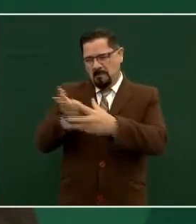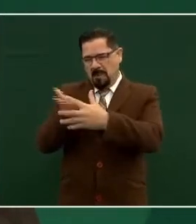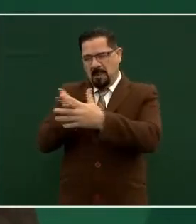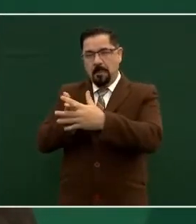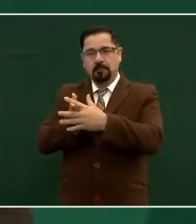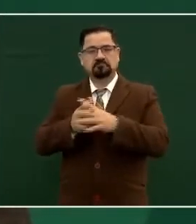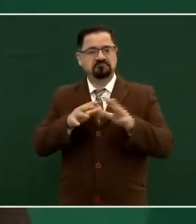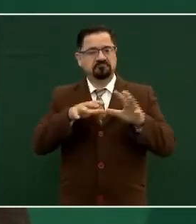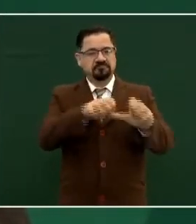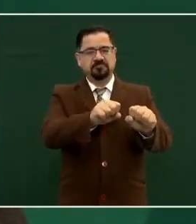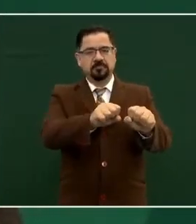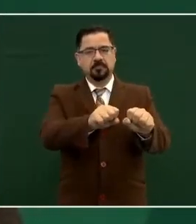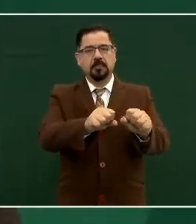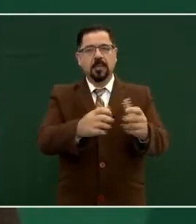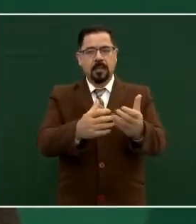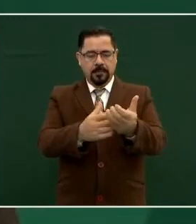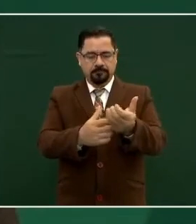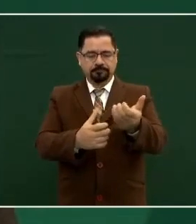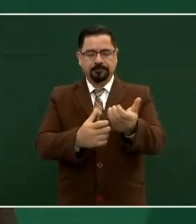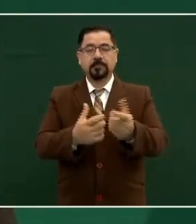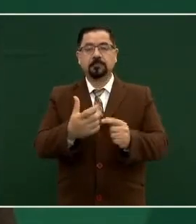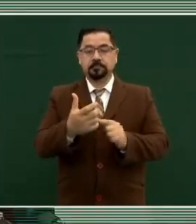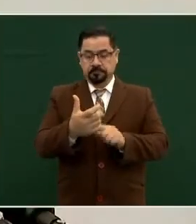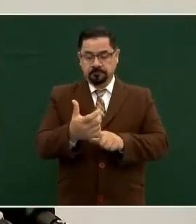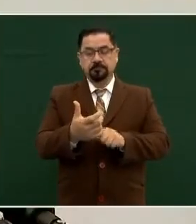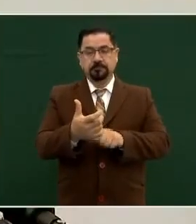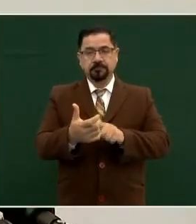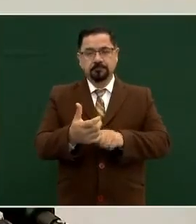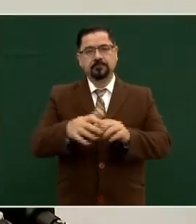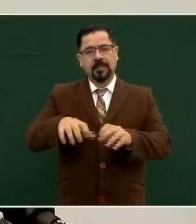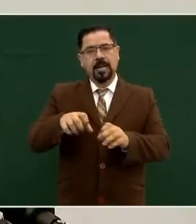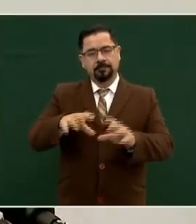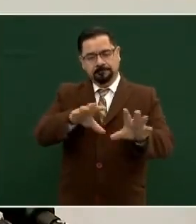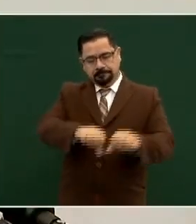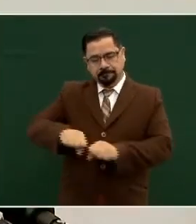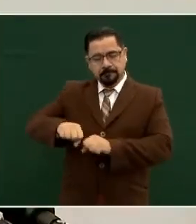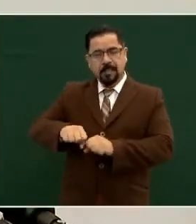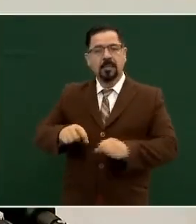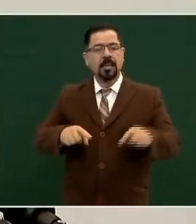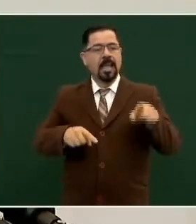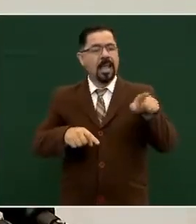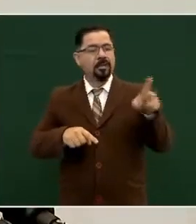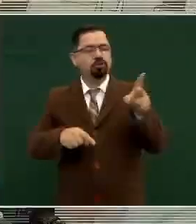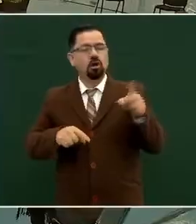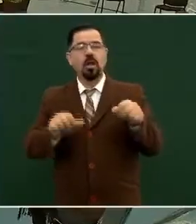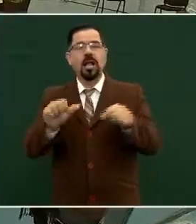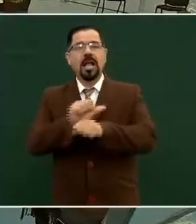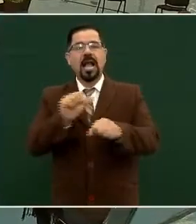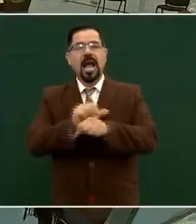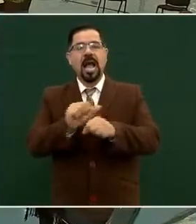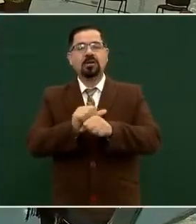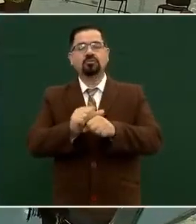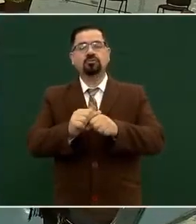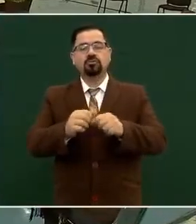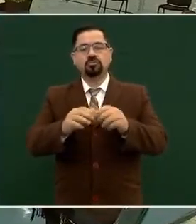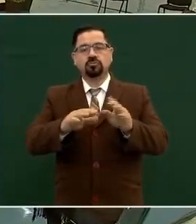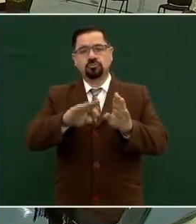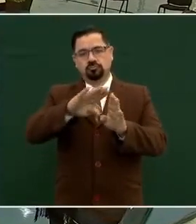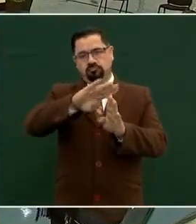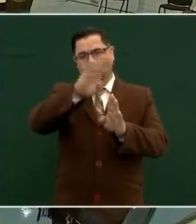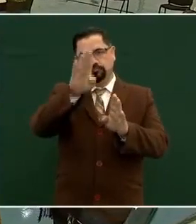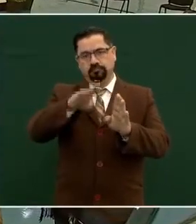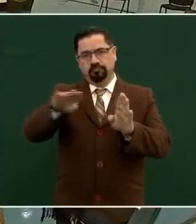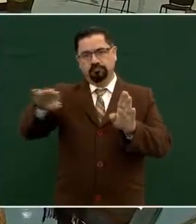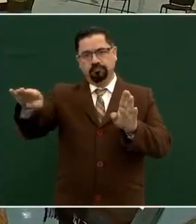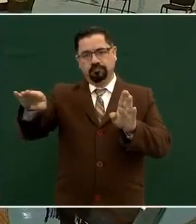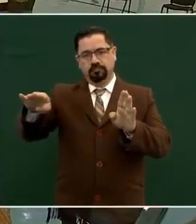el arma homicida y se les detuvo en un vehículo doble cabina, en una Dodge